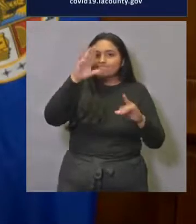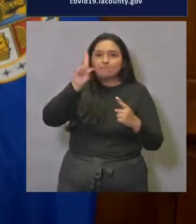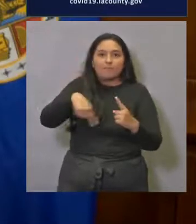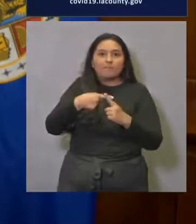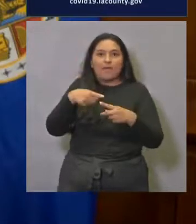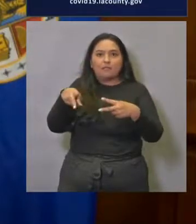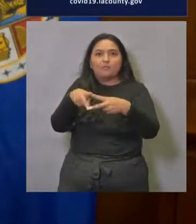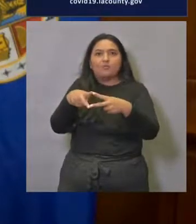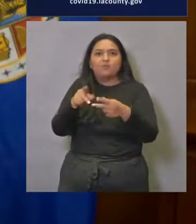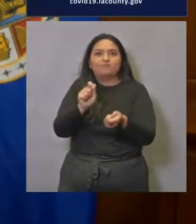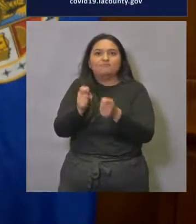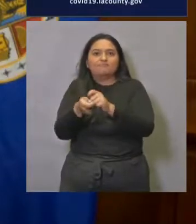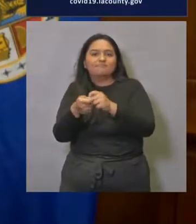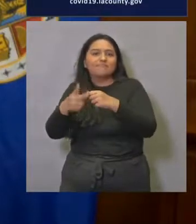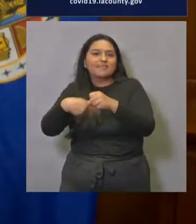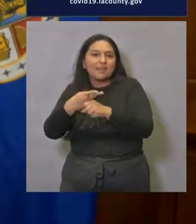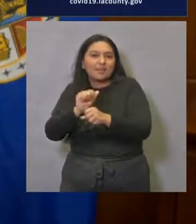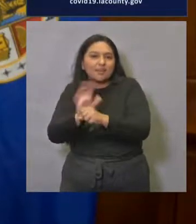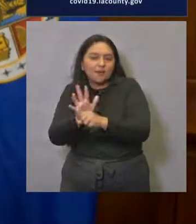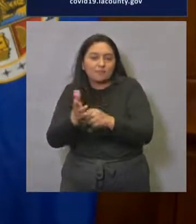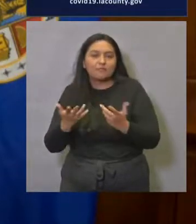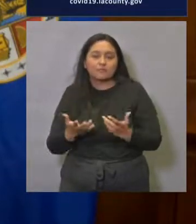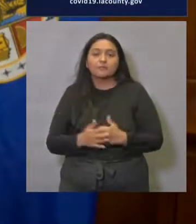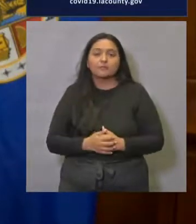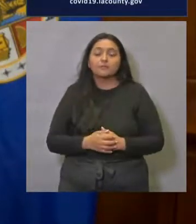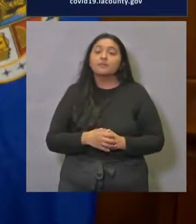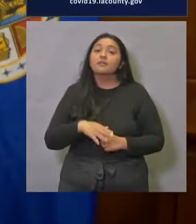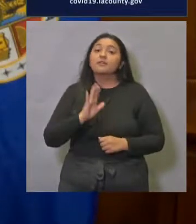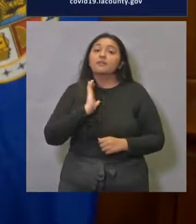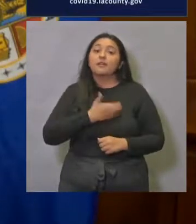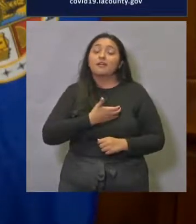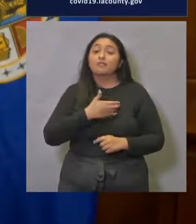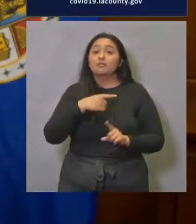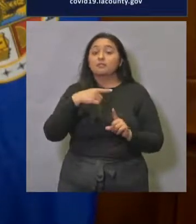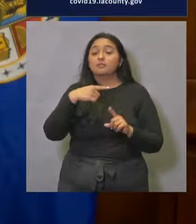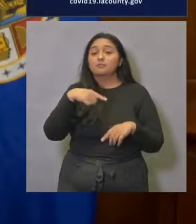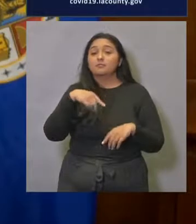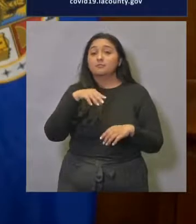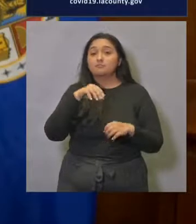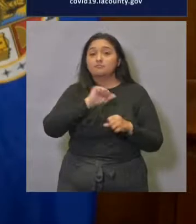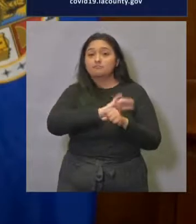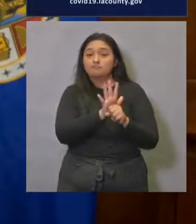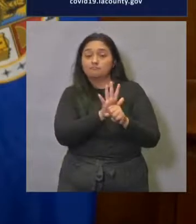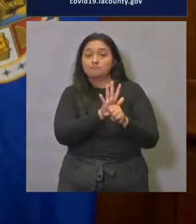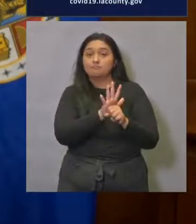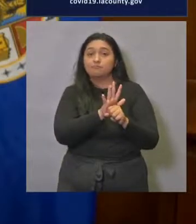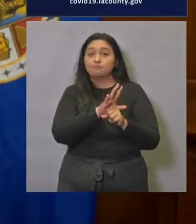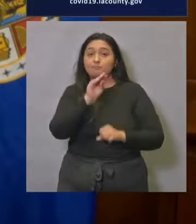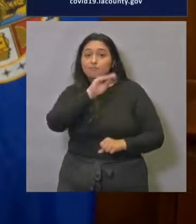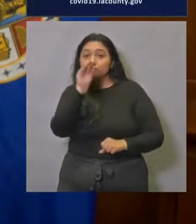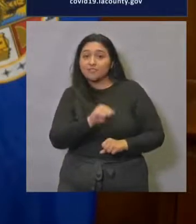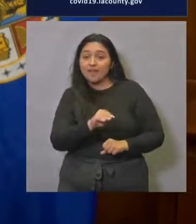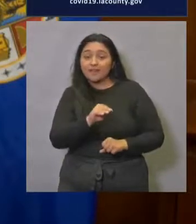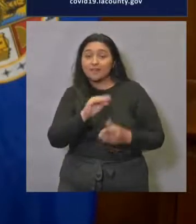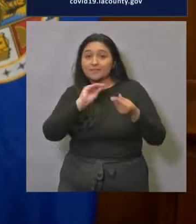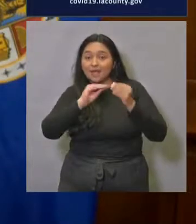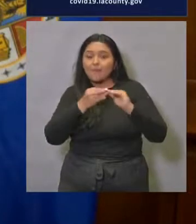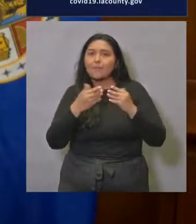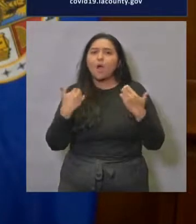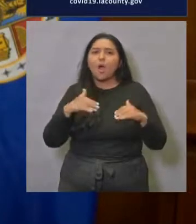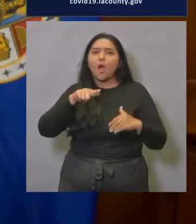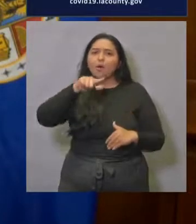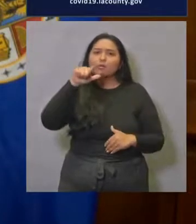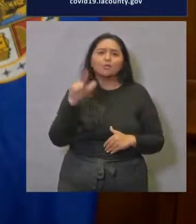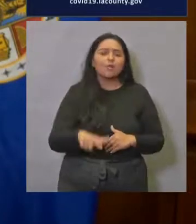tasa de positividad de casos está en un mínimo histórico, hemos visto que